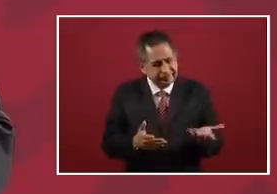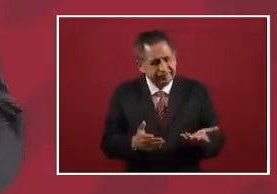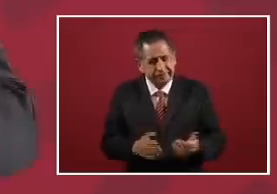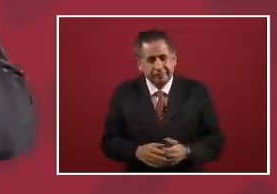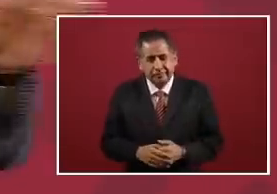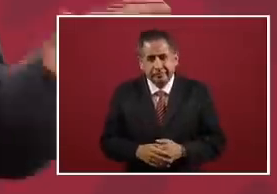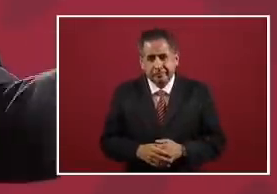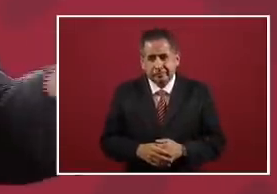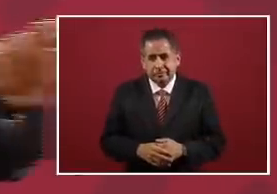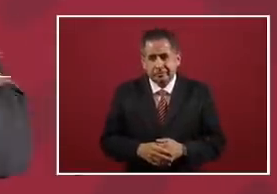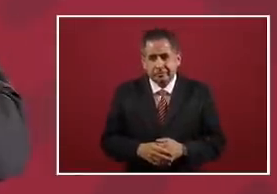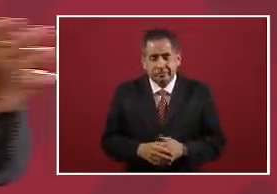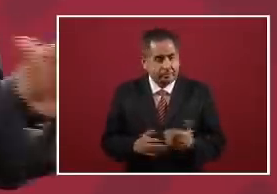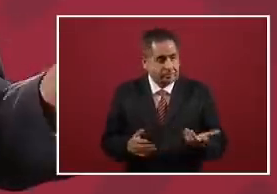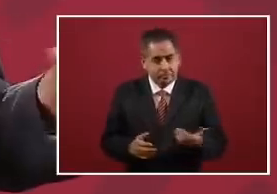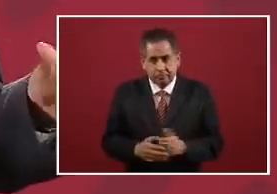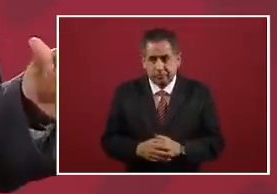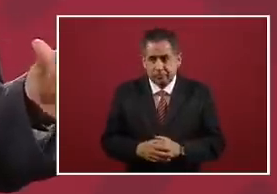Porque si no,